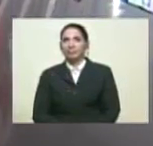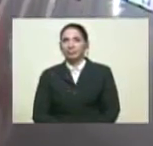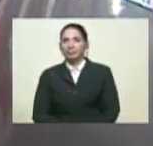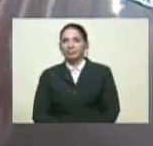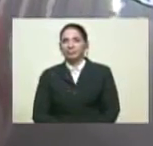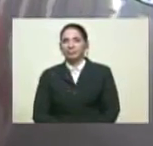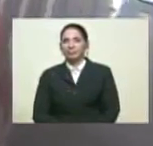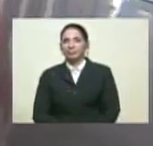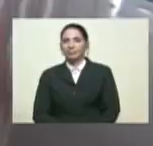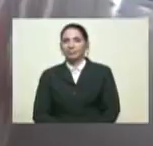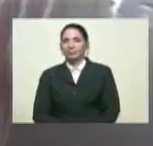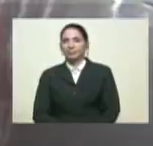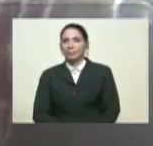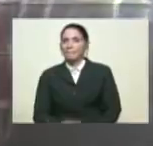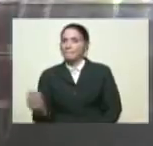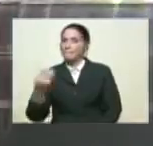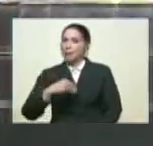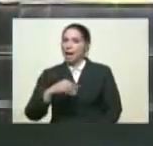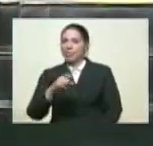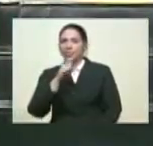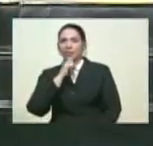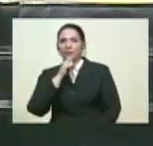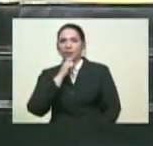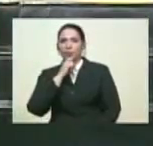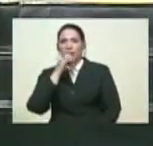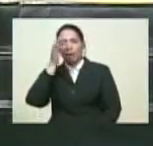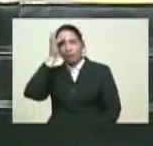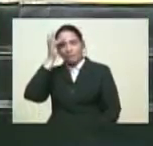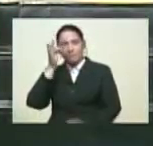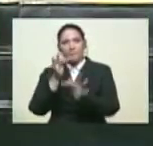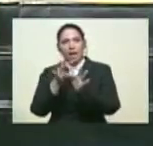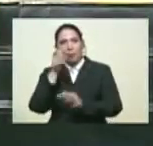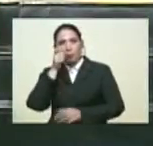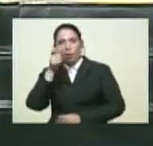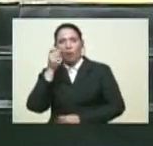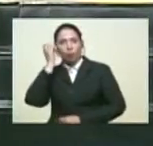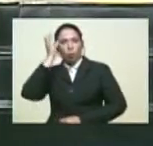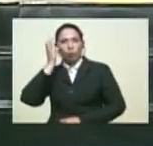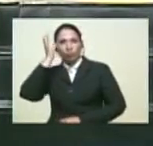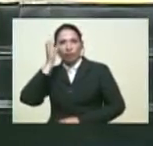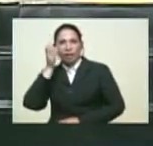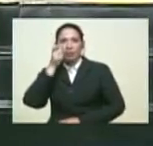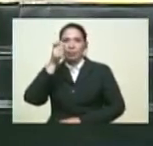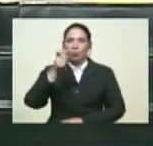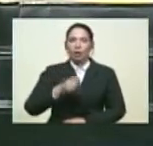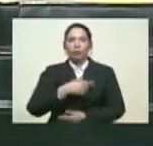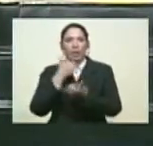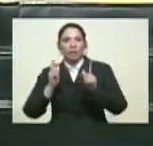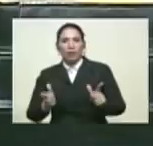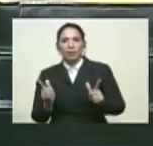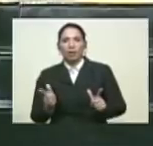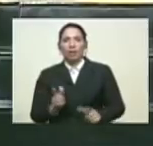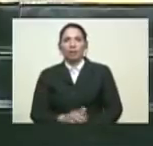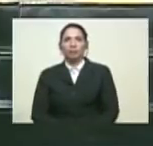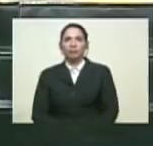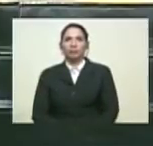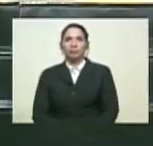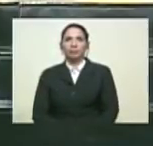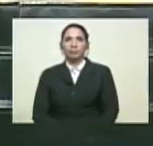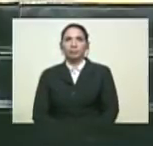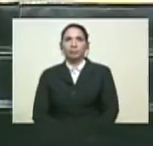Mientras más dificultades, más fe en el pueblo, más conciencia, más libertades.